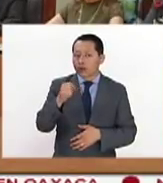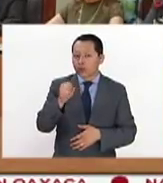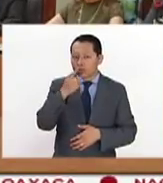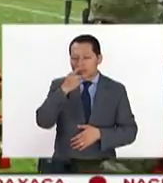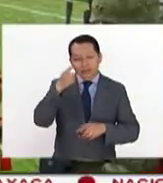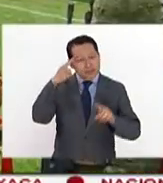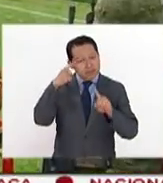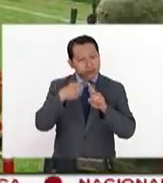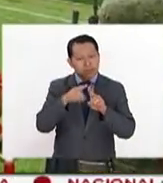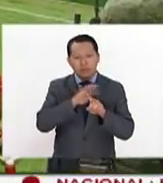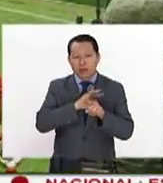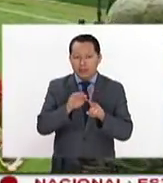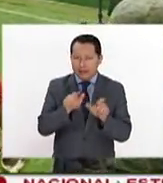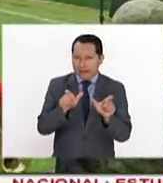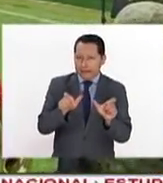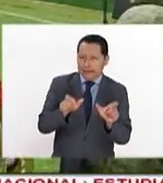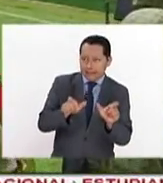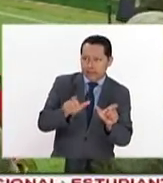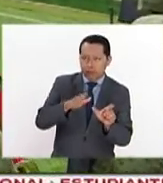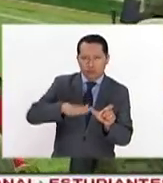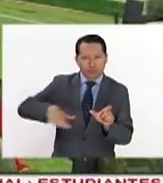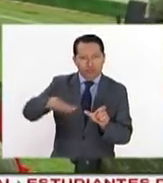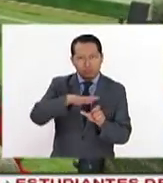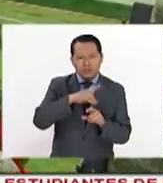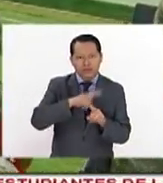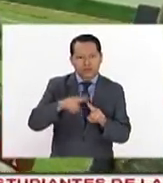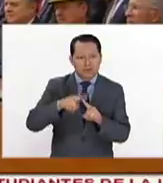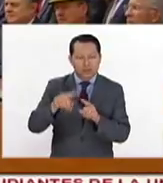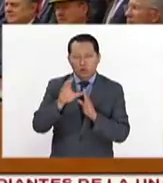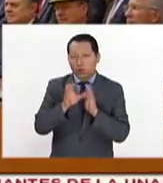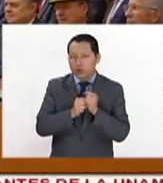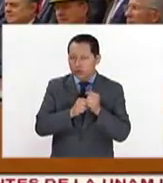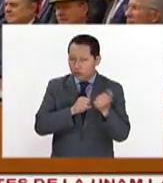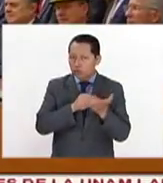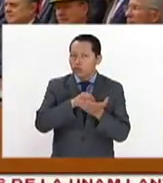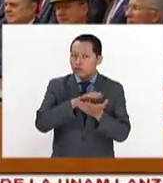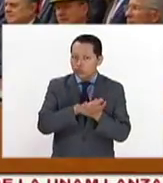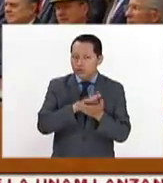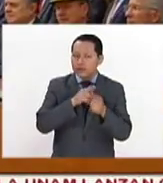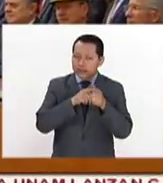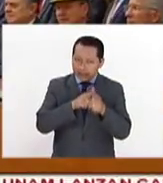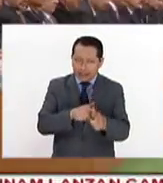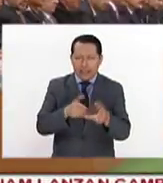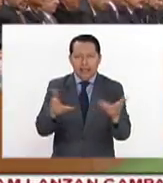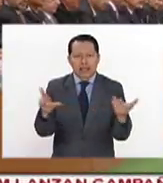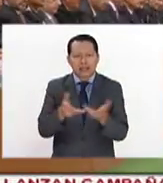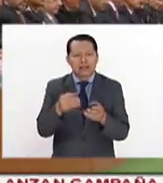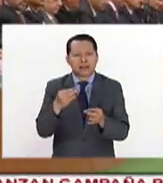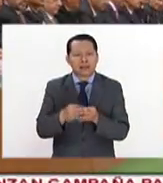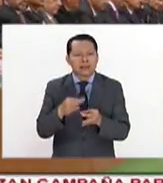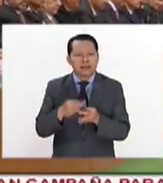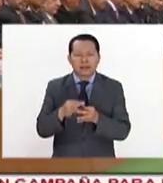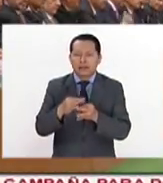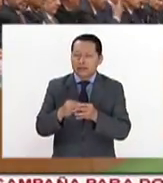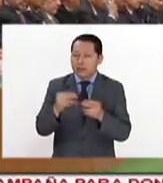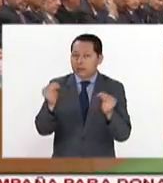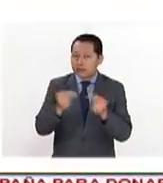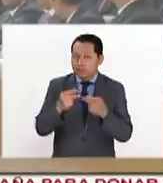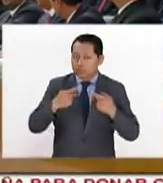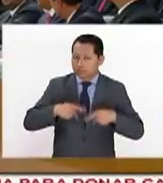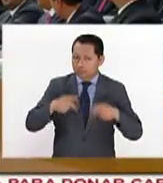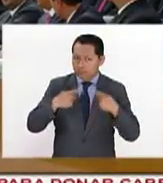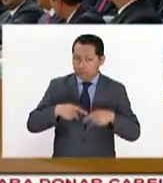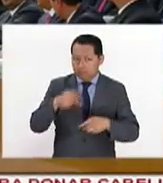en apoyo a las autoridades locales están plasmadas en la Constitución y se continuará actuando en tanto lo demanden los